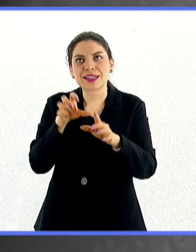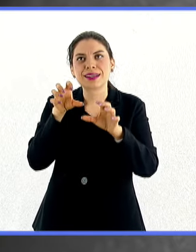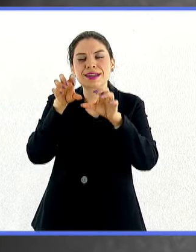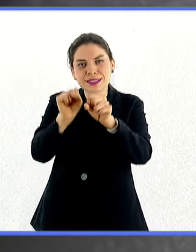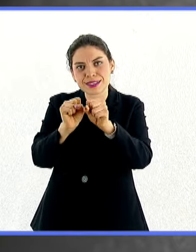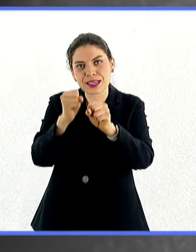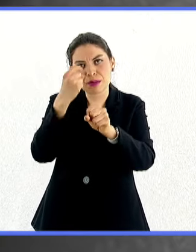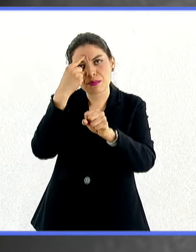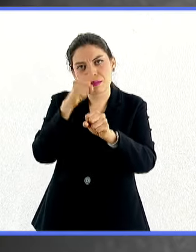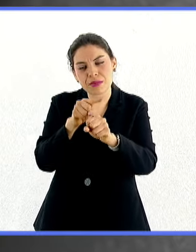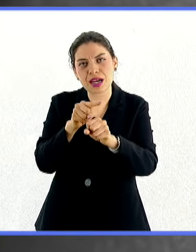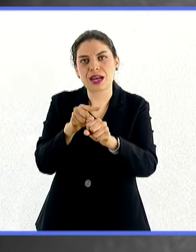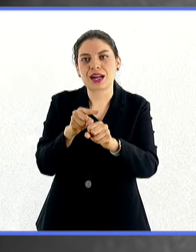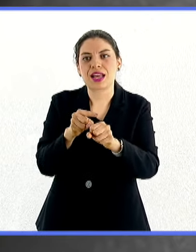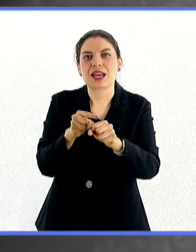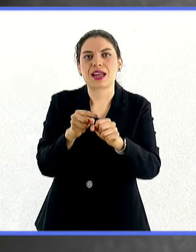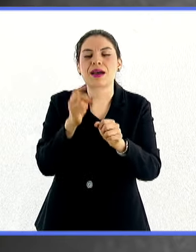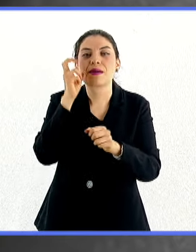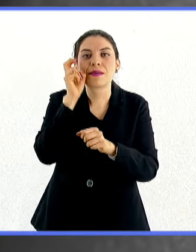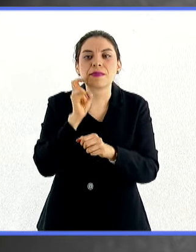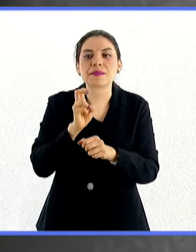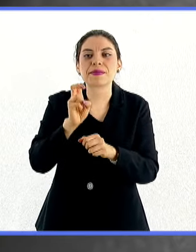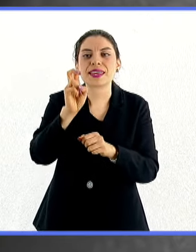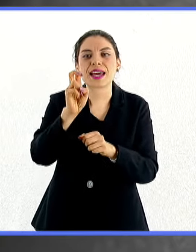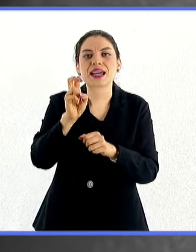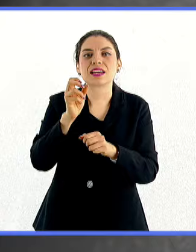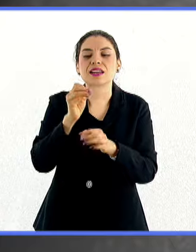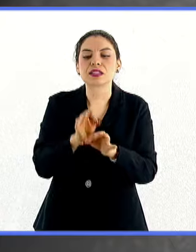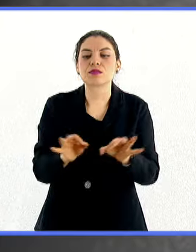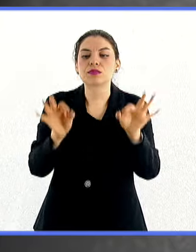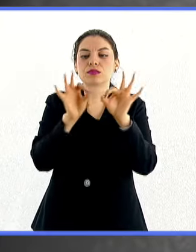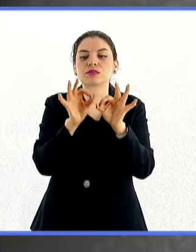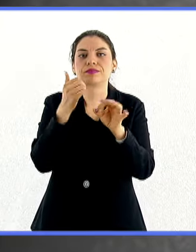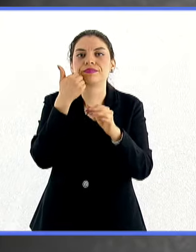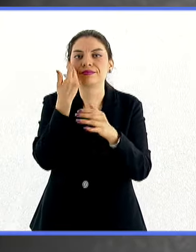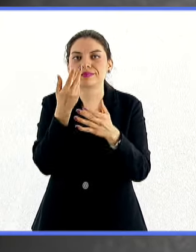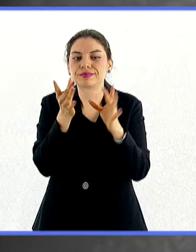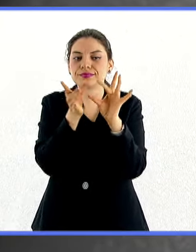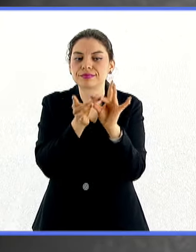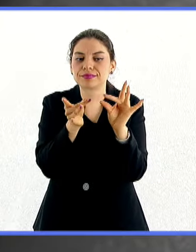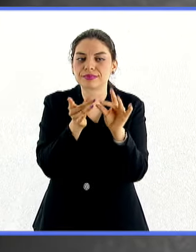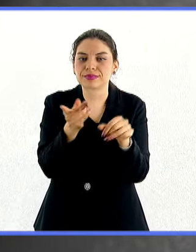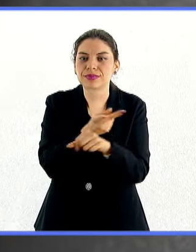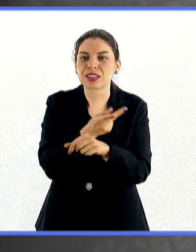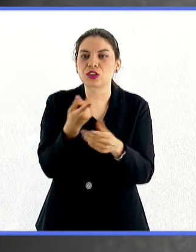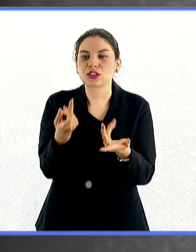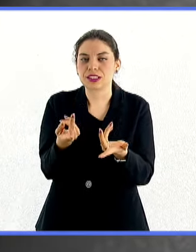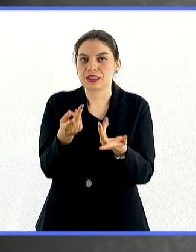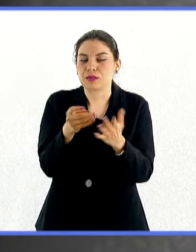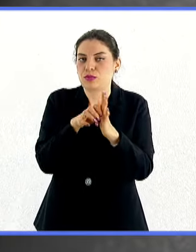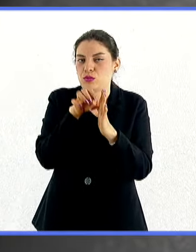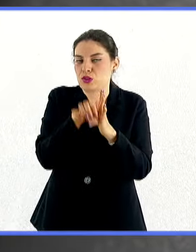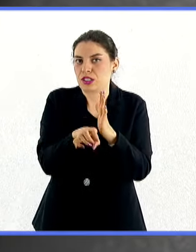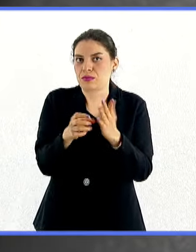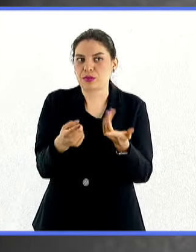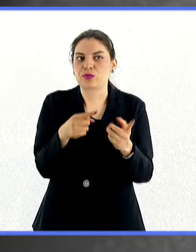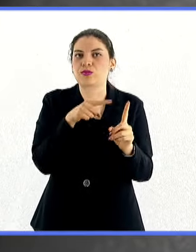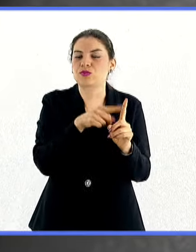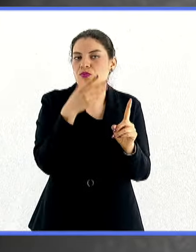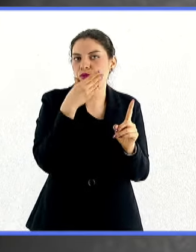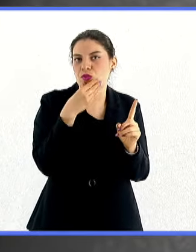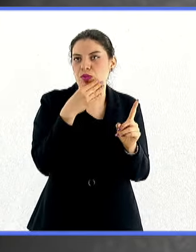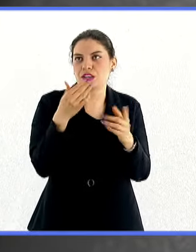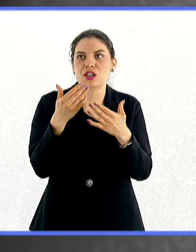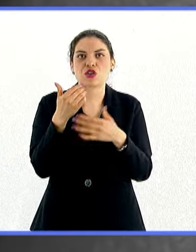contar. Lo importante del viaje es poder contarlo. Entonces, él no quiere olvidar su futuro, no quiere olvidar que cuando